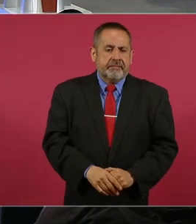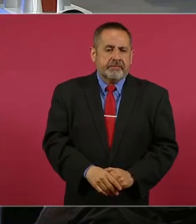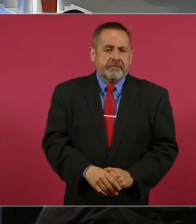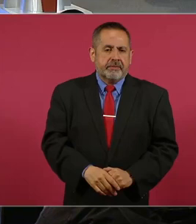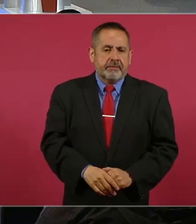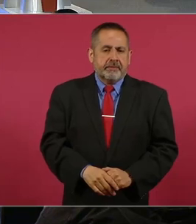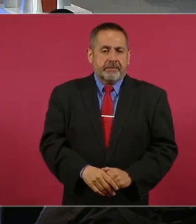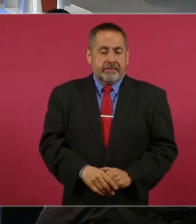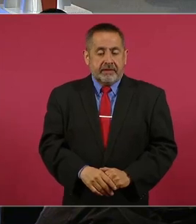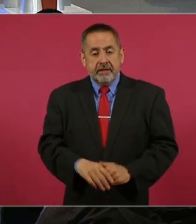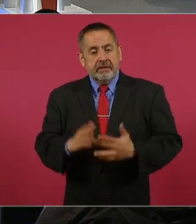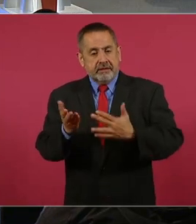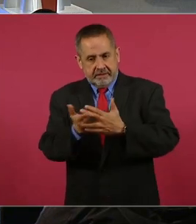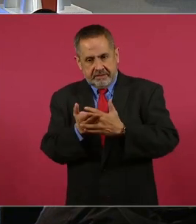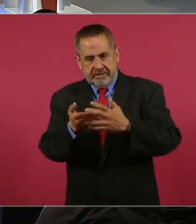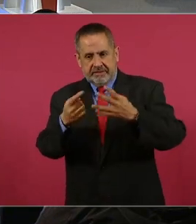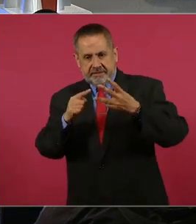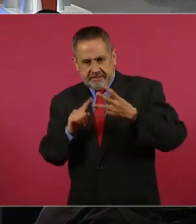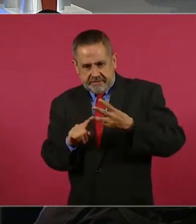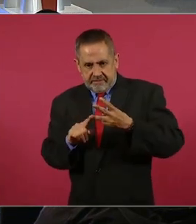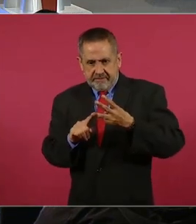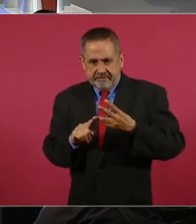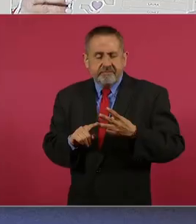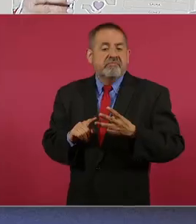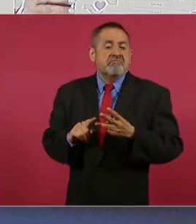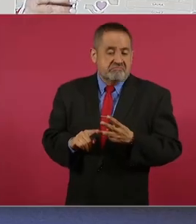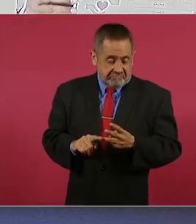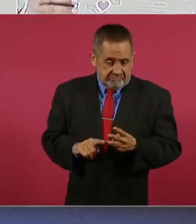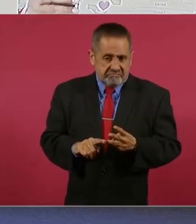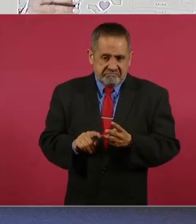La segunda entrega,